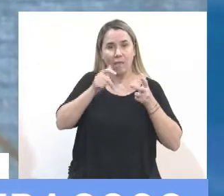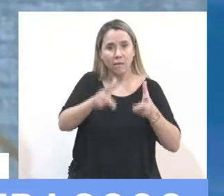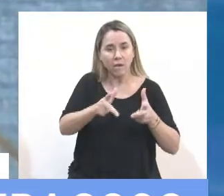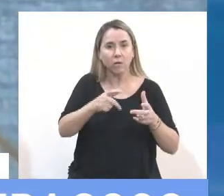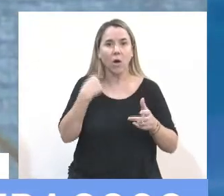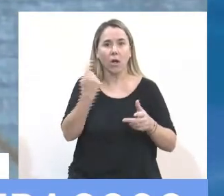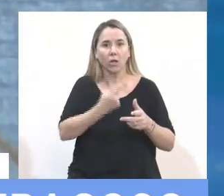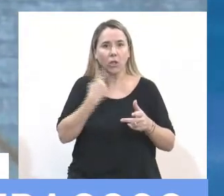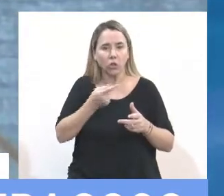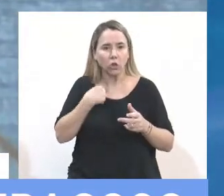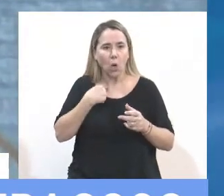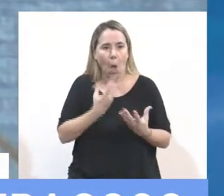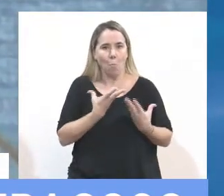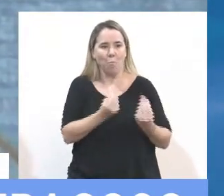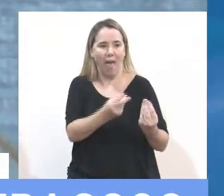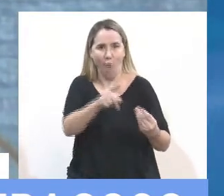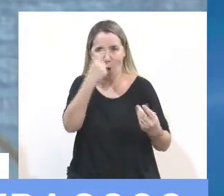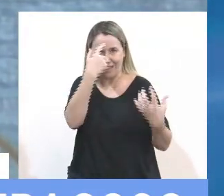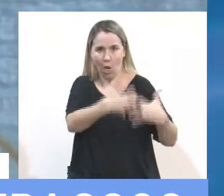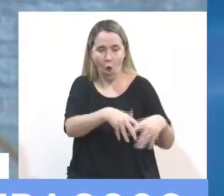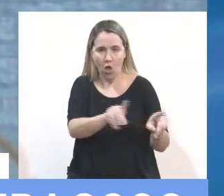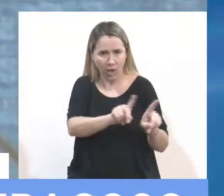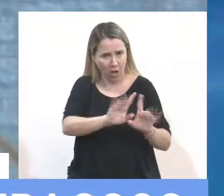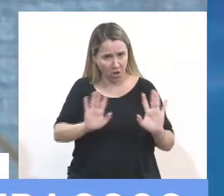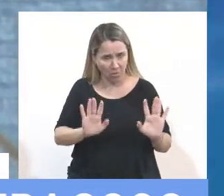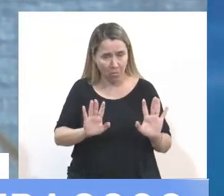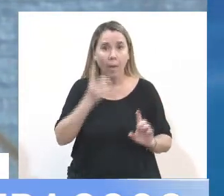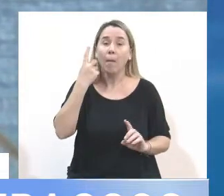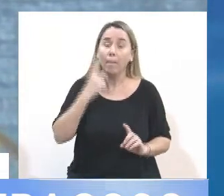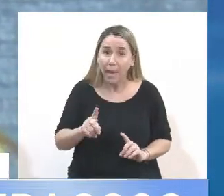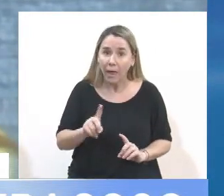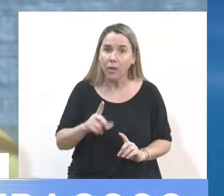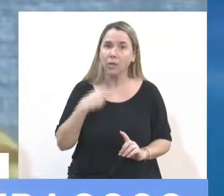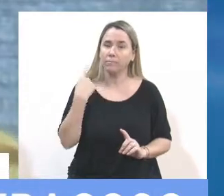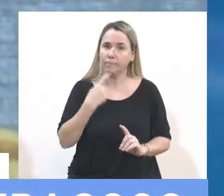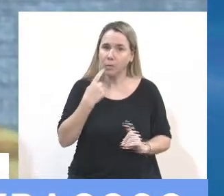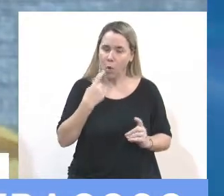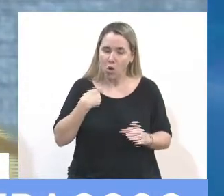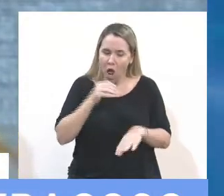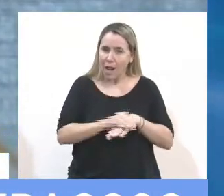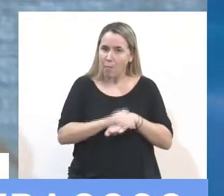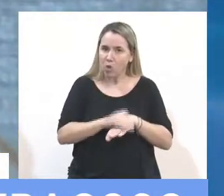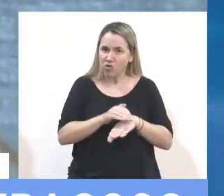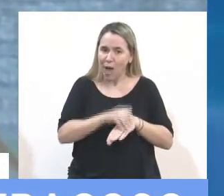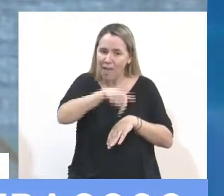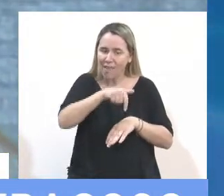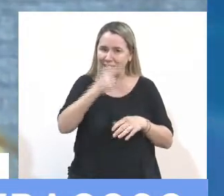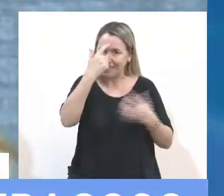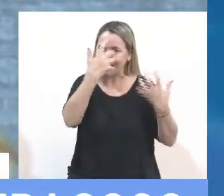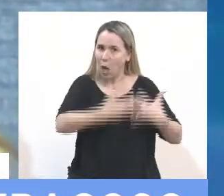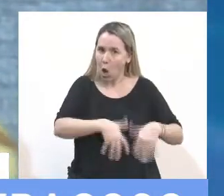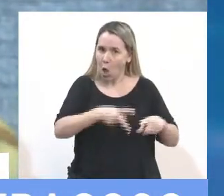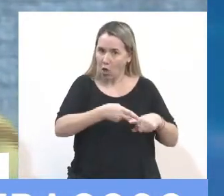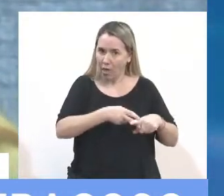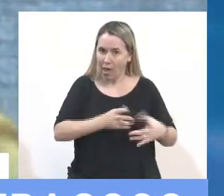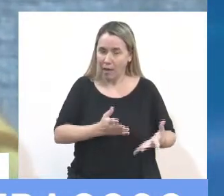tener tecnofobia, pero tenemos que hacer un uso responsable de estas tecnologías.